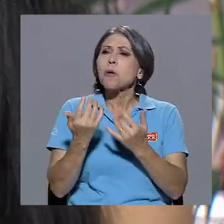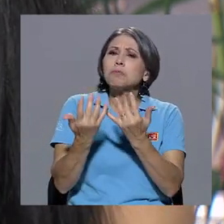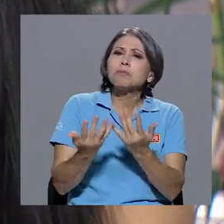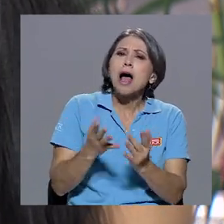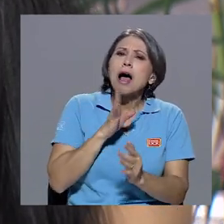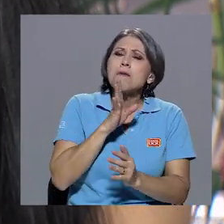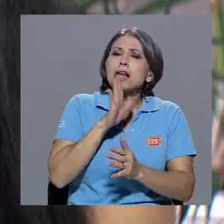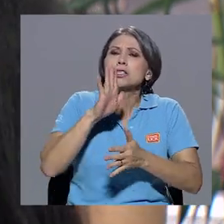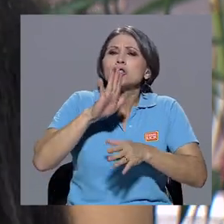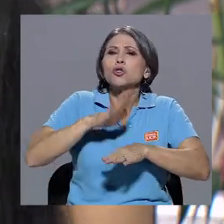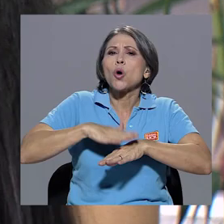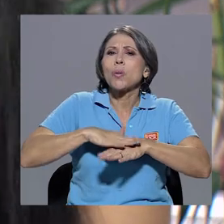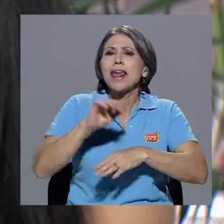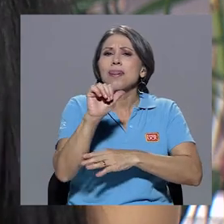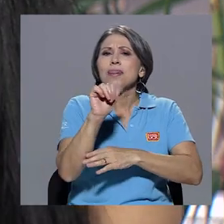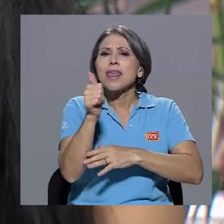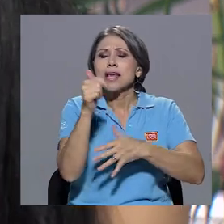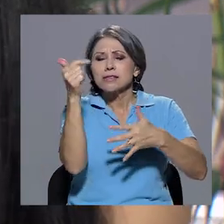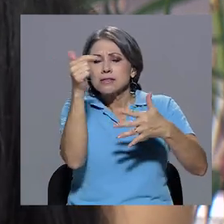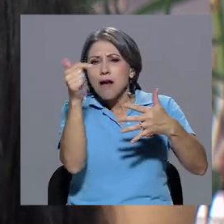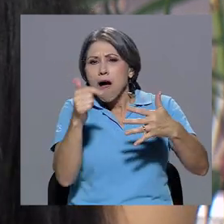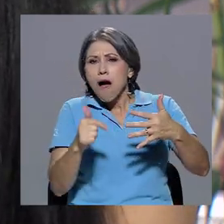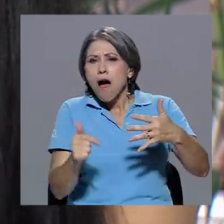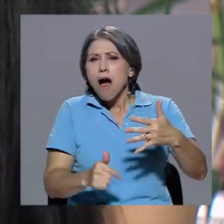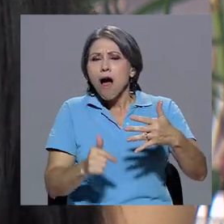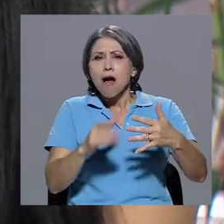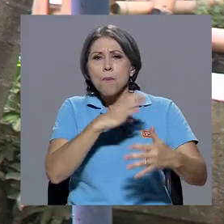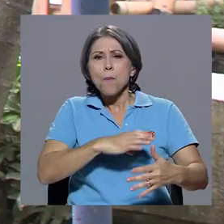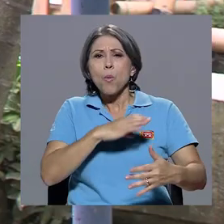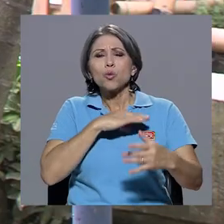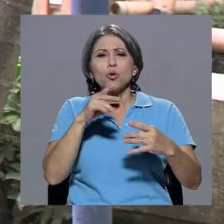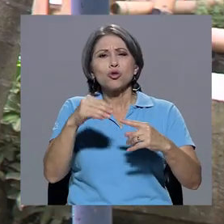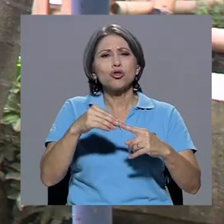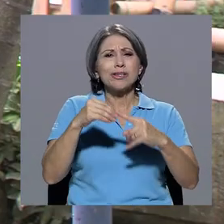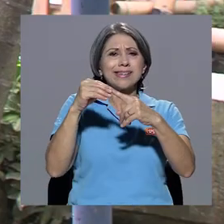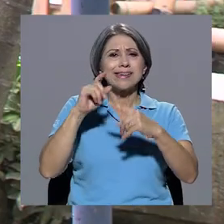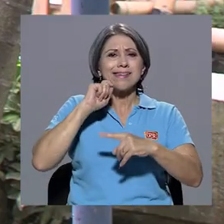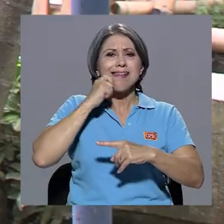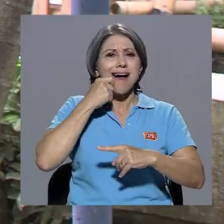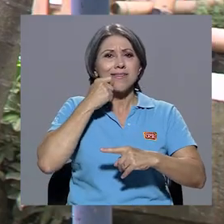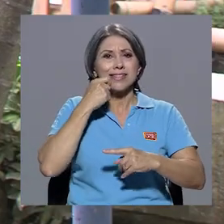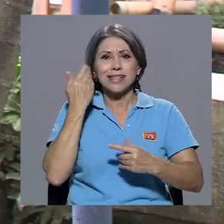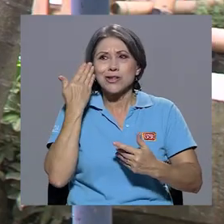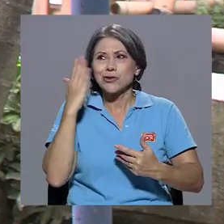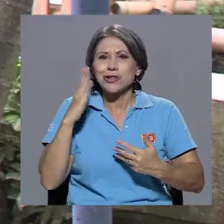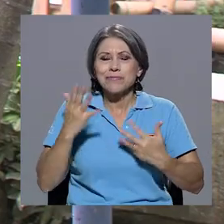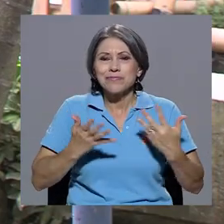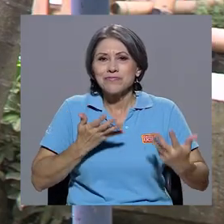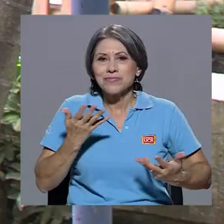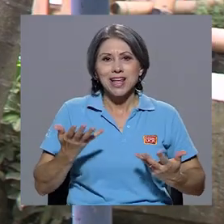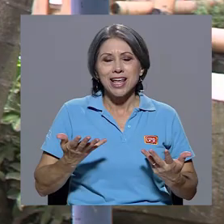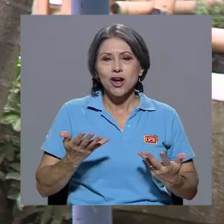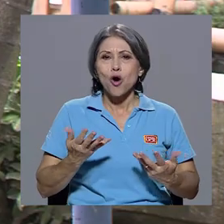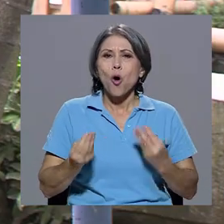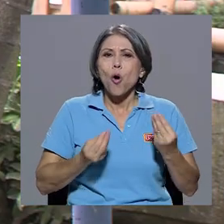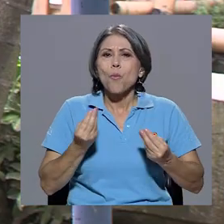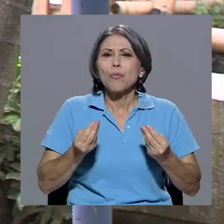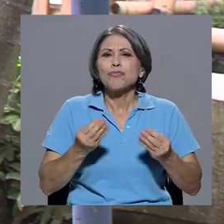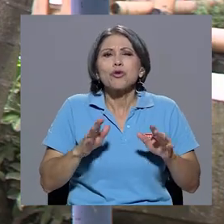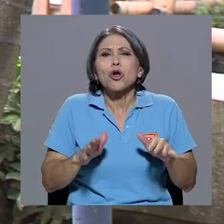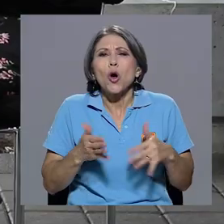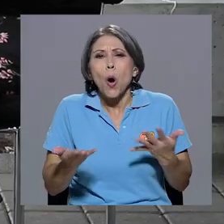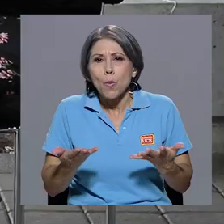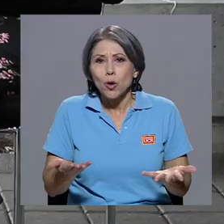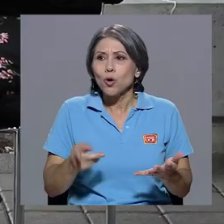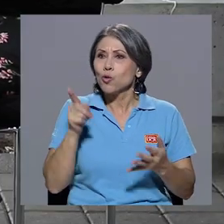10 puntos claves, o no sé cuántos, detenernos un poco en cómo son. O sea, acabas de